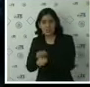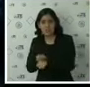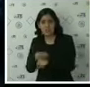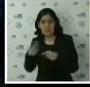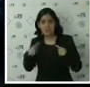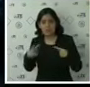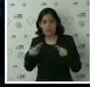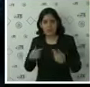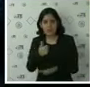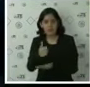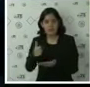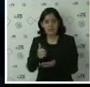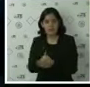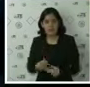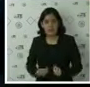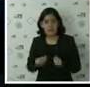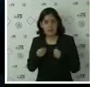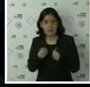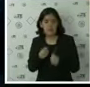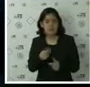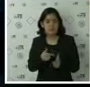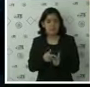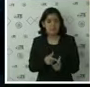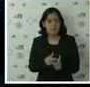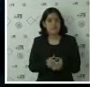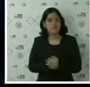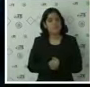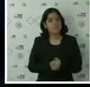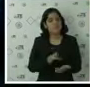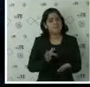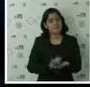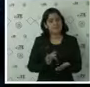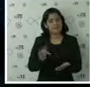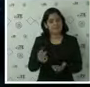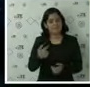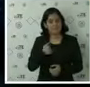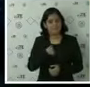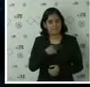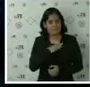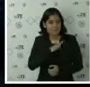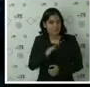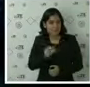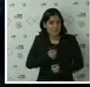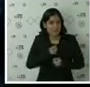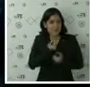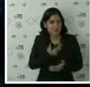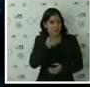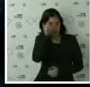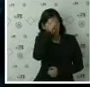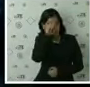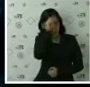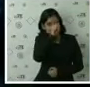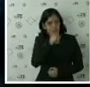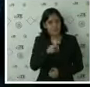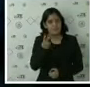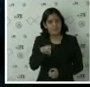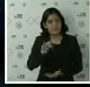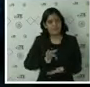me dieron para participar y dar mi opinión sobre este importante tema de la educación y ciudadanía. Todo, muchas